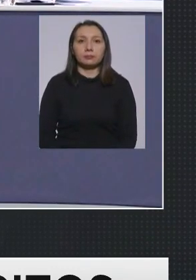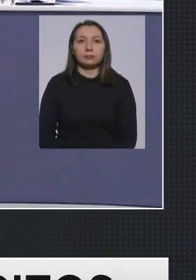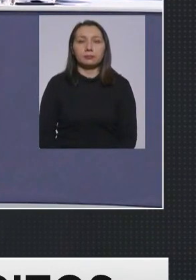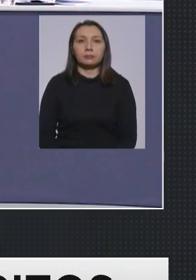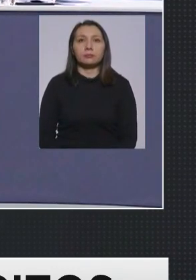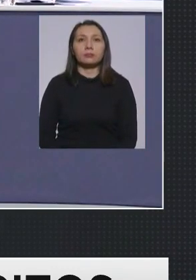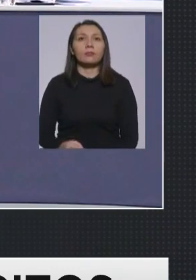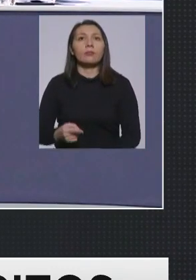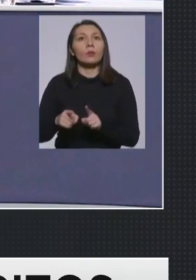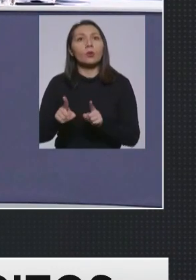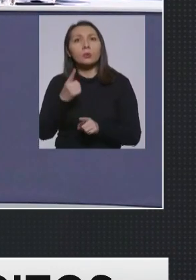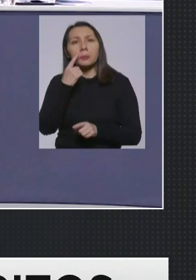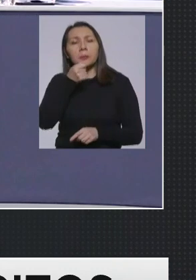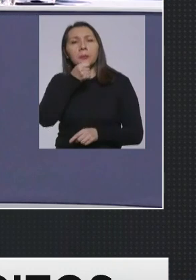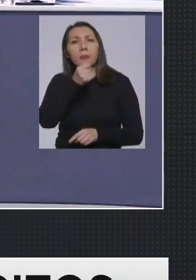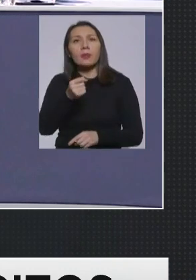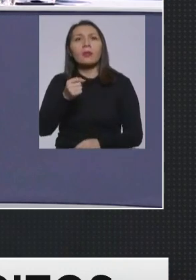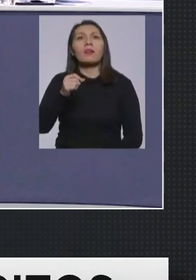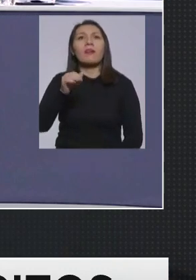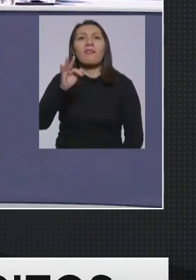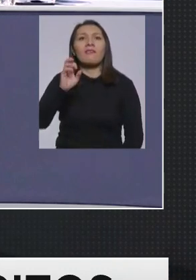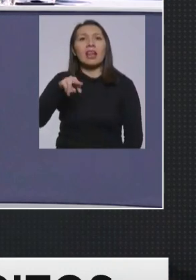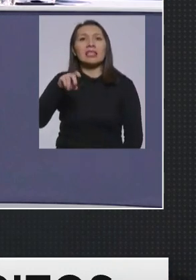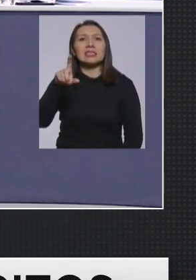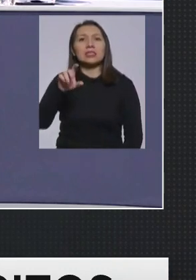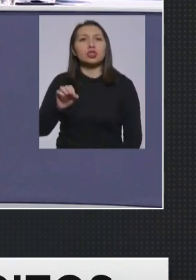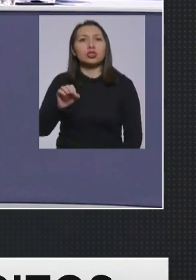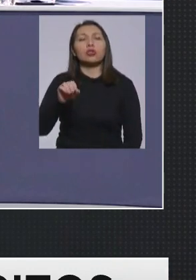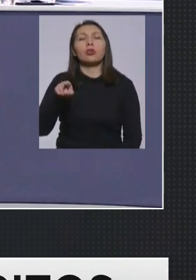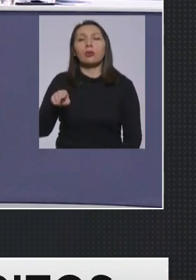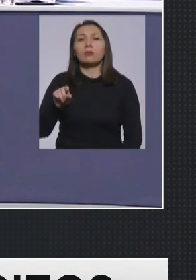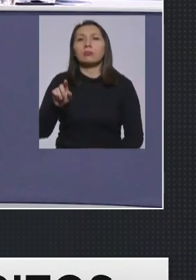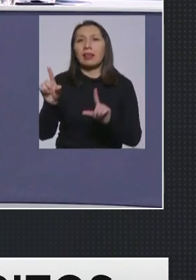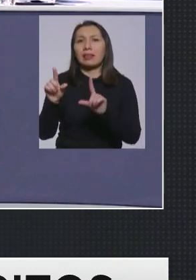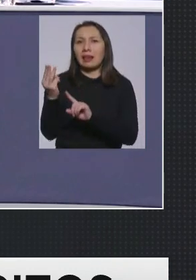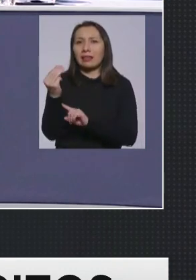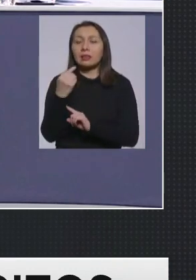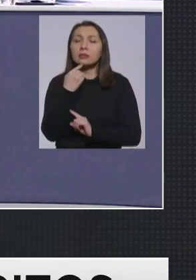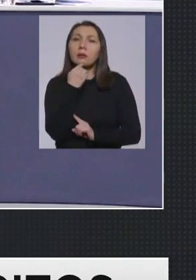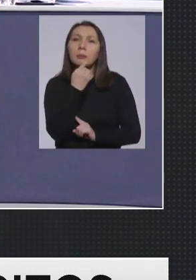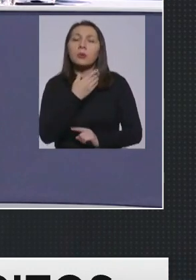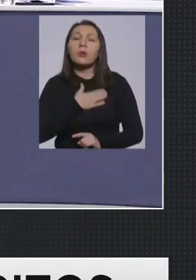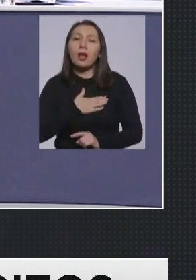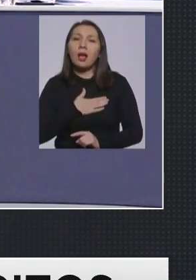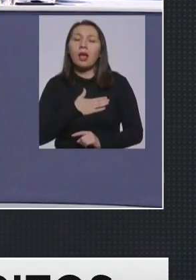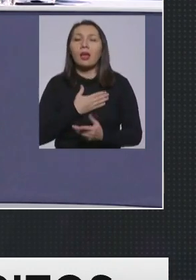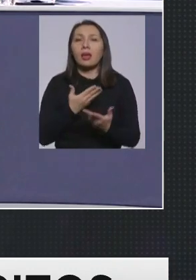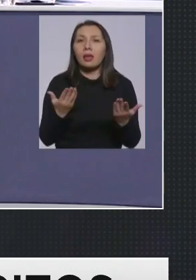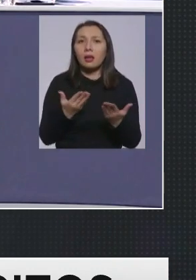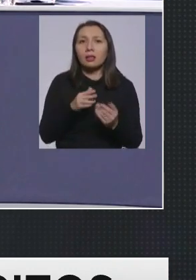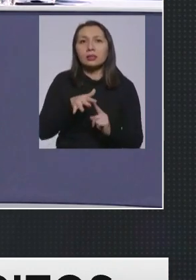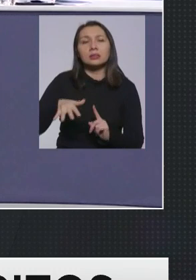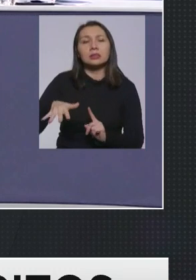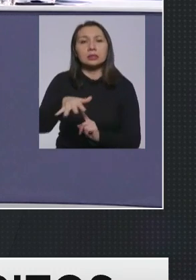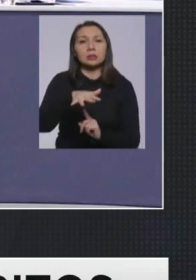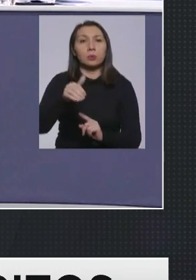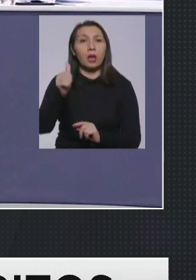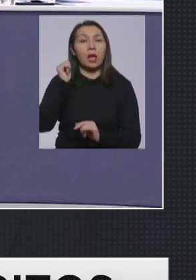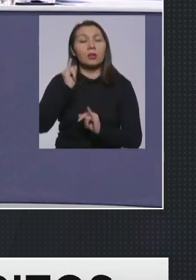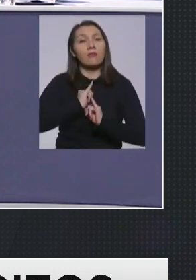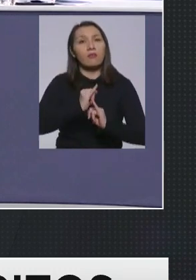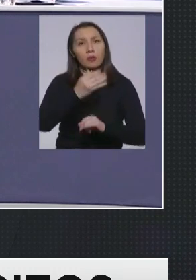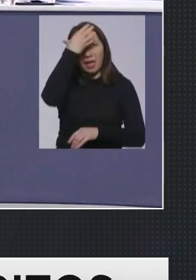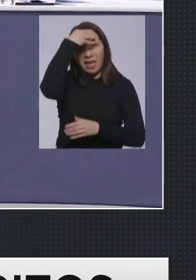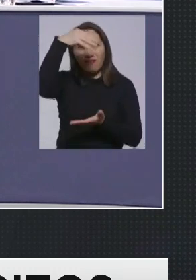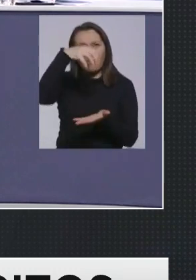subsecretaria ministro buenos días francisco en sólo habrá que establecer ese quería hacer una consulta respecto de una situación que comunicó ayer el embajador